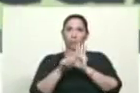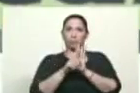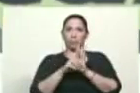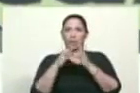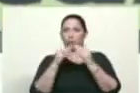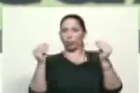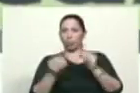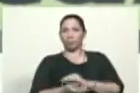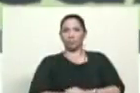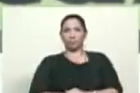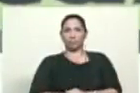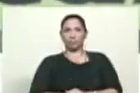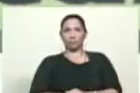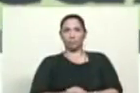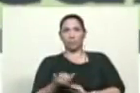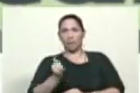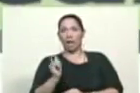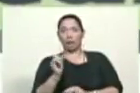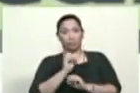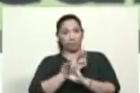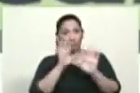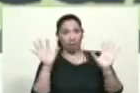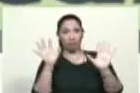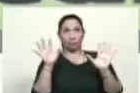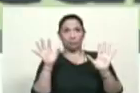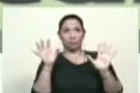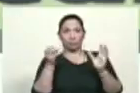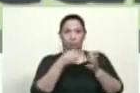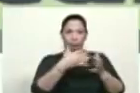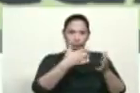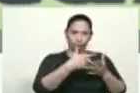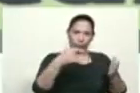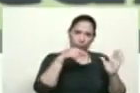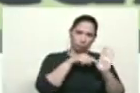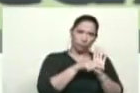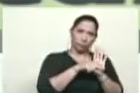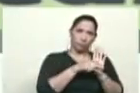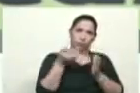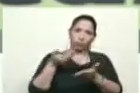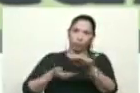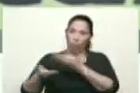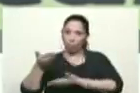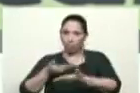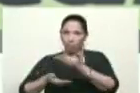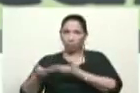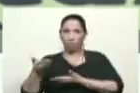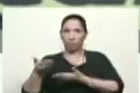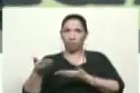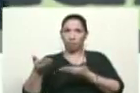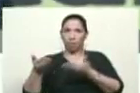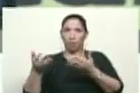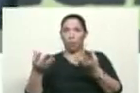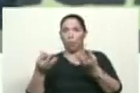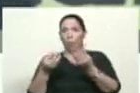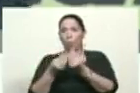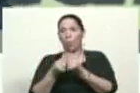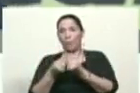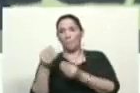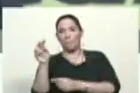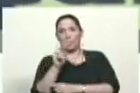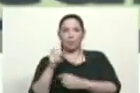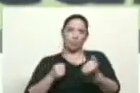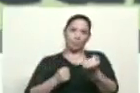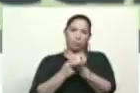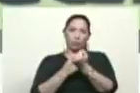todas aparece claramente establecida la solidaridad con Venezuela, el apoyo